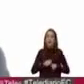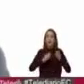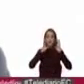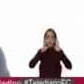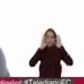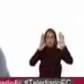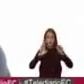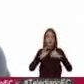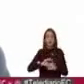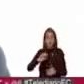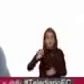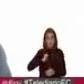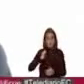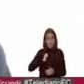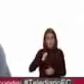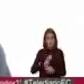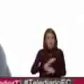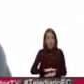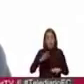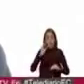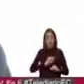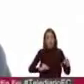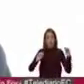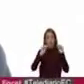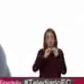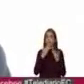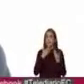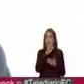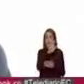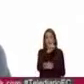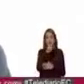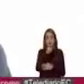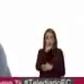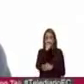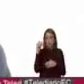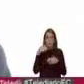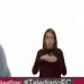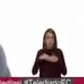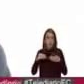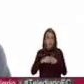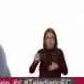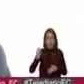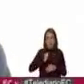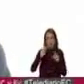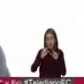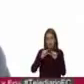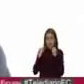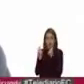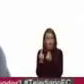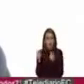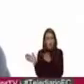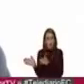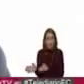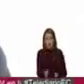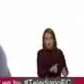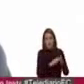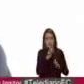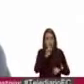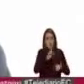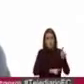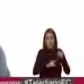adelanto en los impuestos a las personas que más ganan, porque obviamente ganar 5.000 dólares en Ecuador es una minoría muy reducida de los